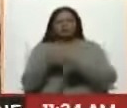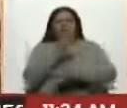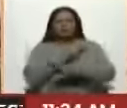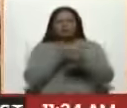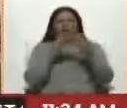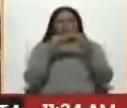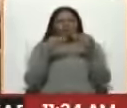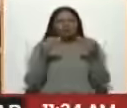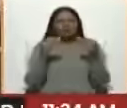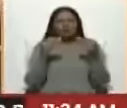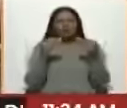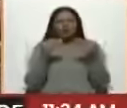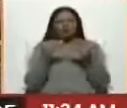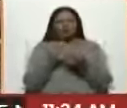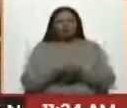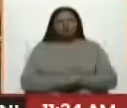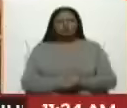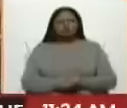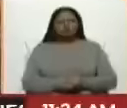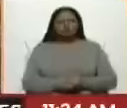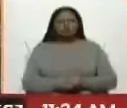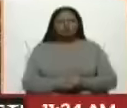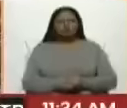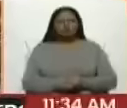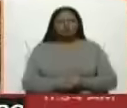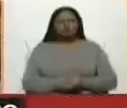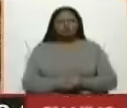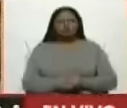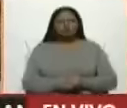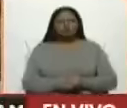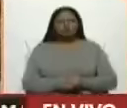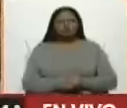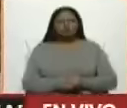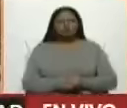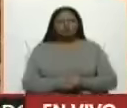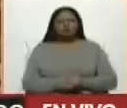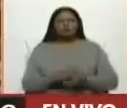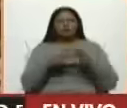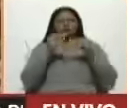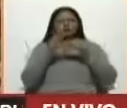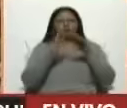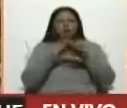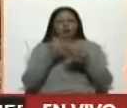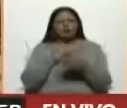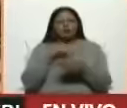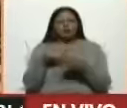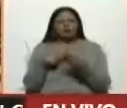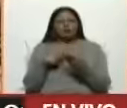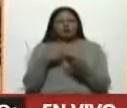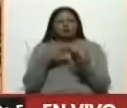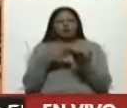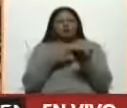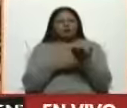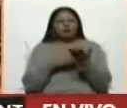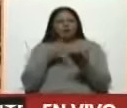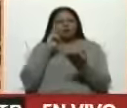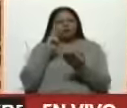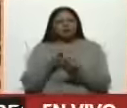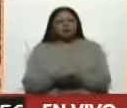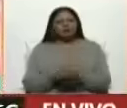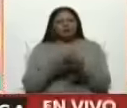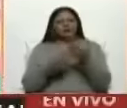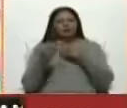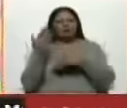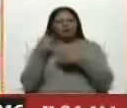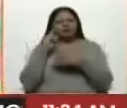los tiempos, de todos los tiempos. Porque nuestros ancestros, nuestros